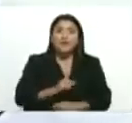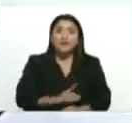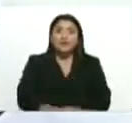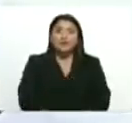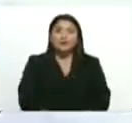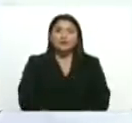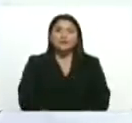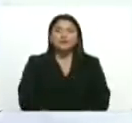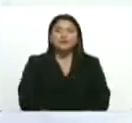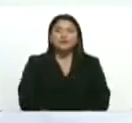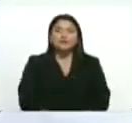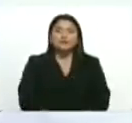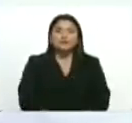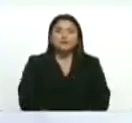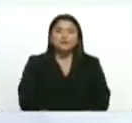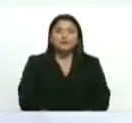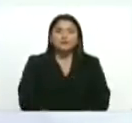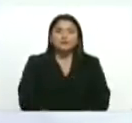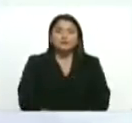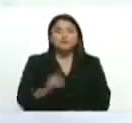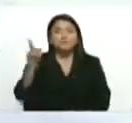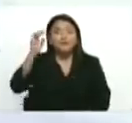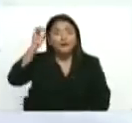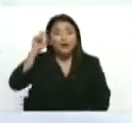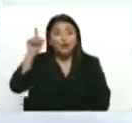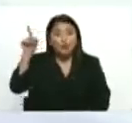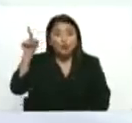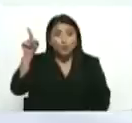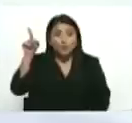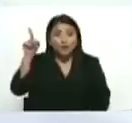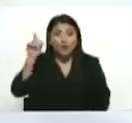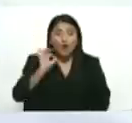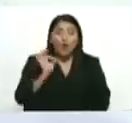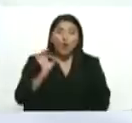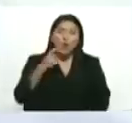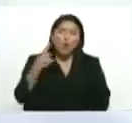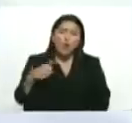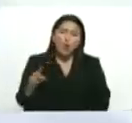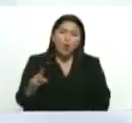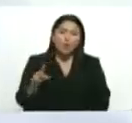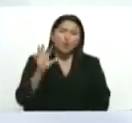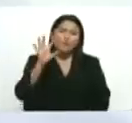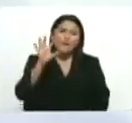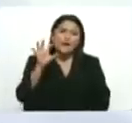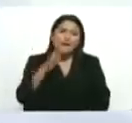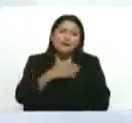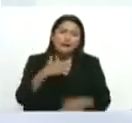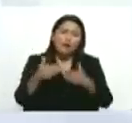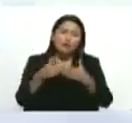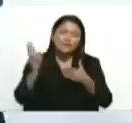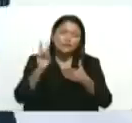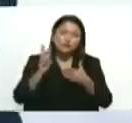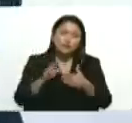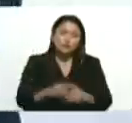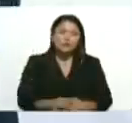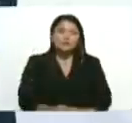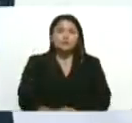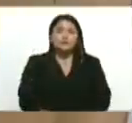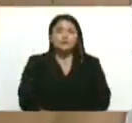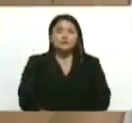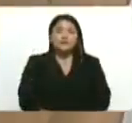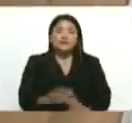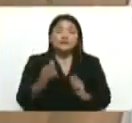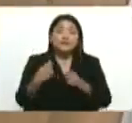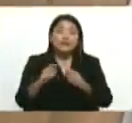vez que la vetusta Europa o cualquier imperio, llámese como se llame, intente